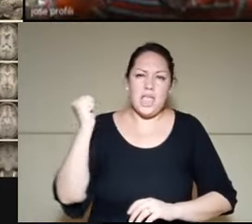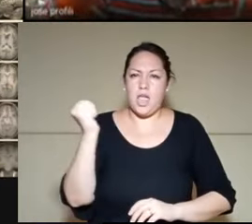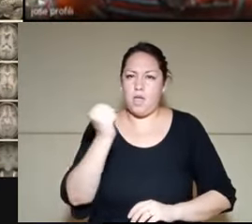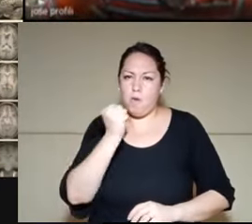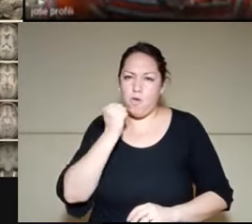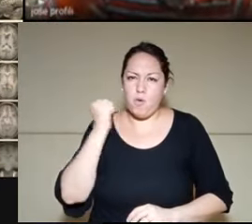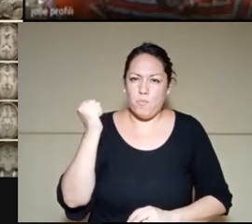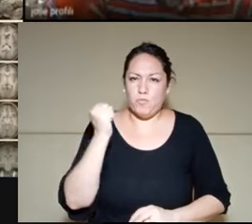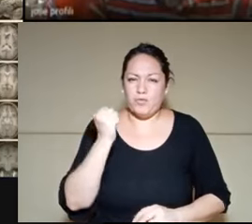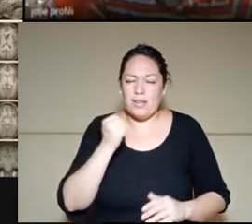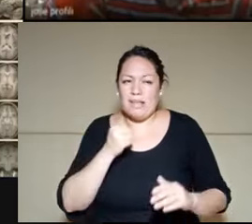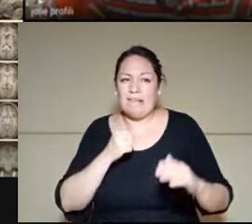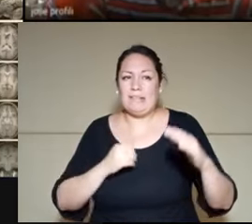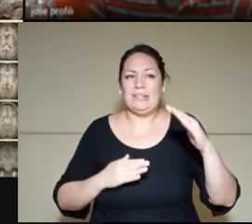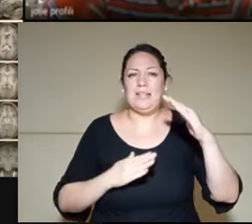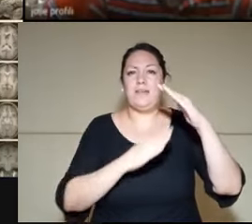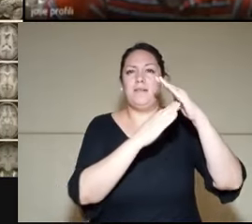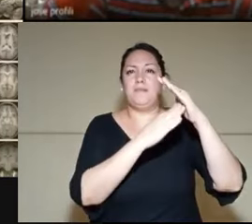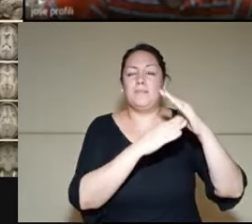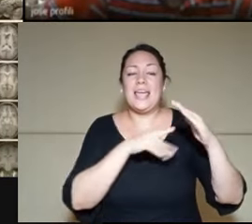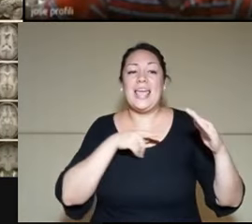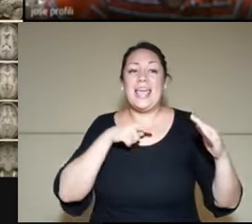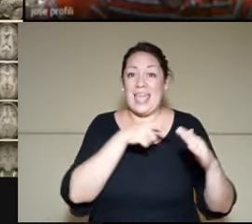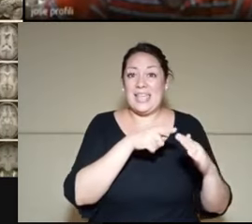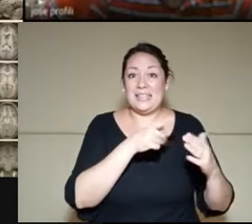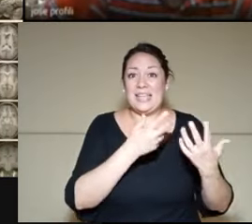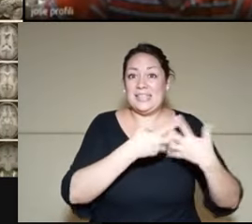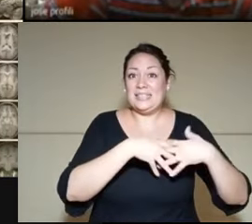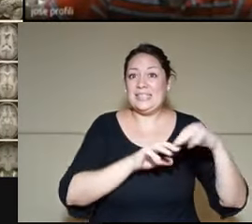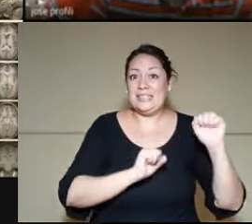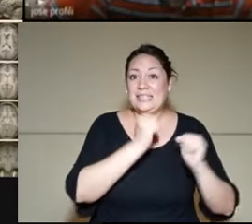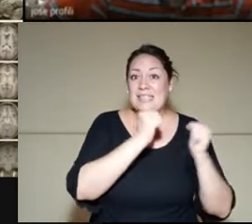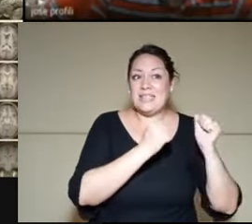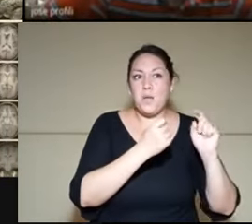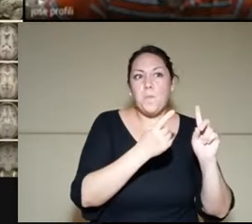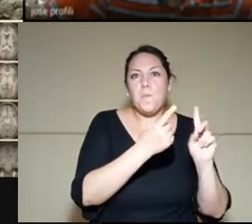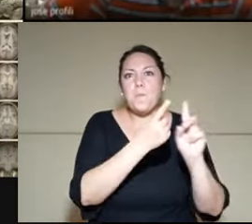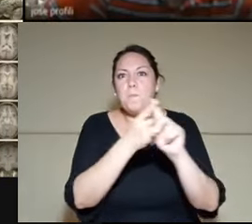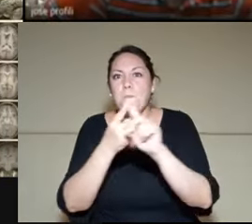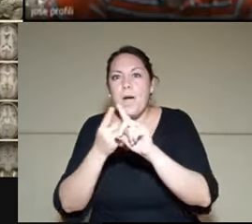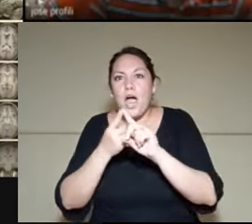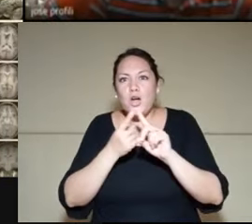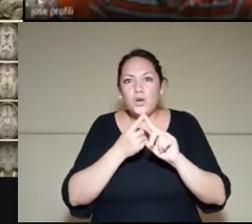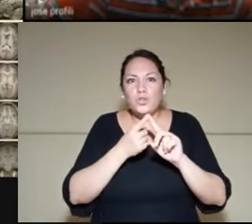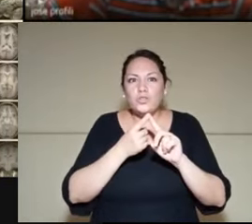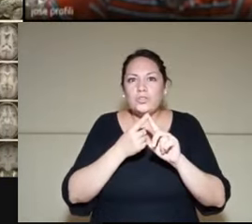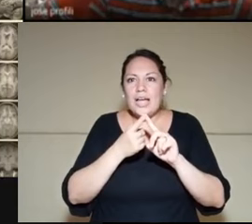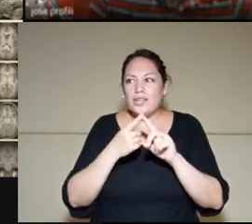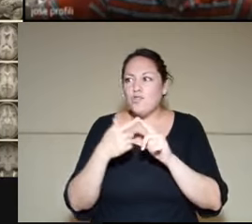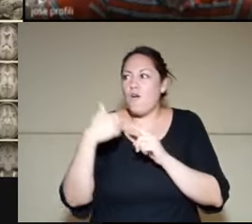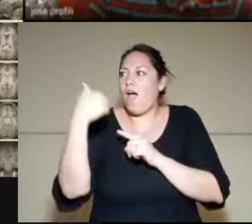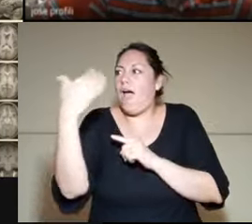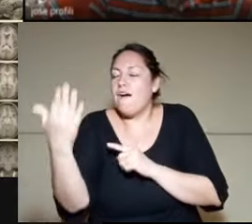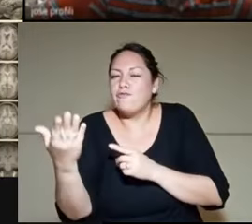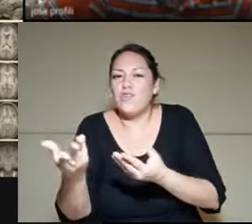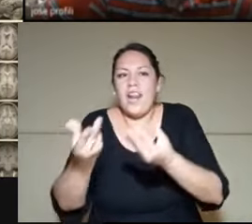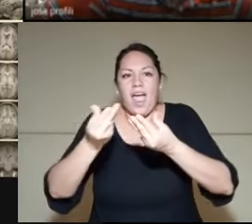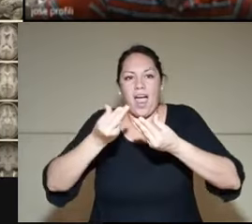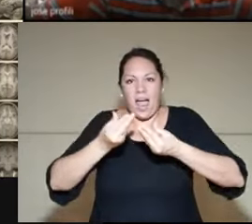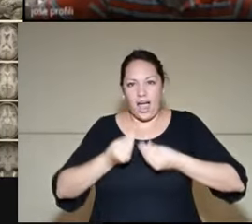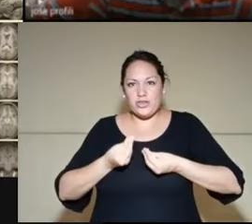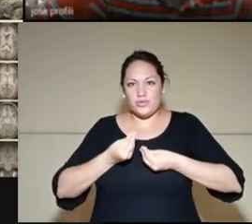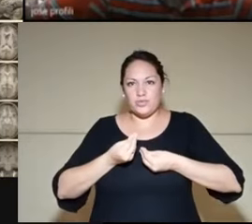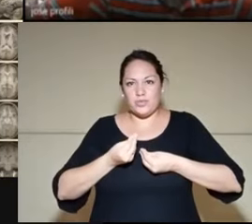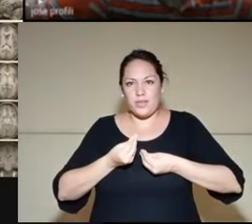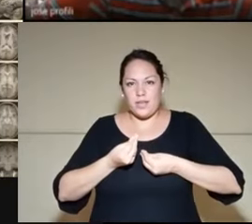de nuestro cuerpo humano, porque es el que de alguna manera nos va a permitir el contacto y la relación con el mundo externo